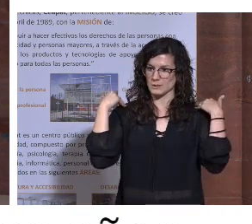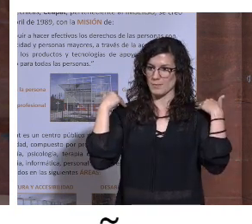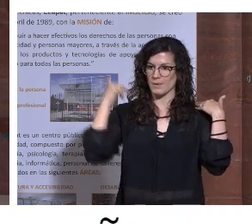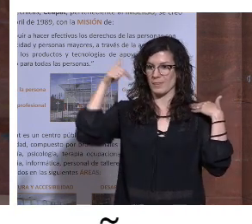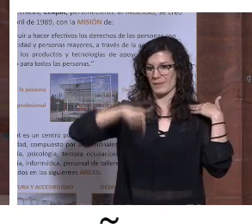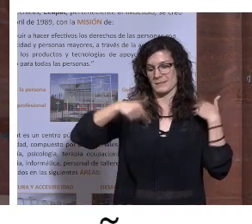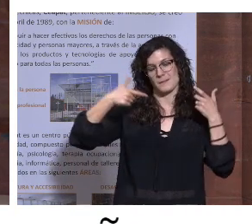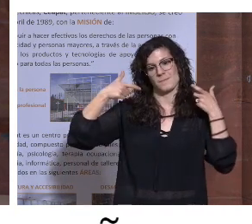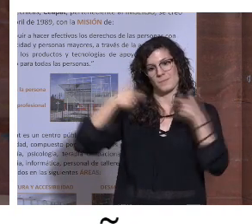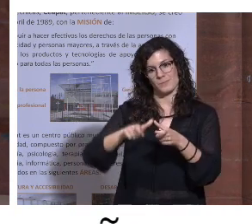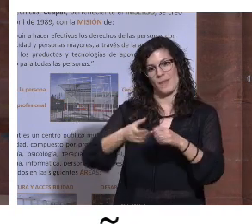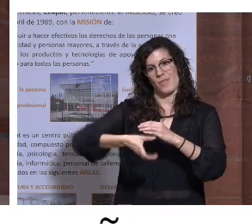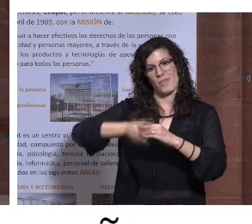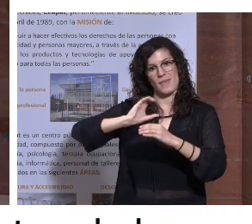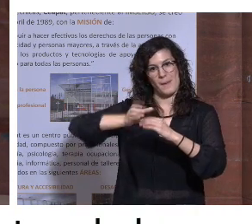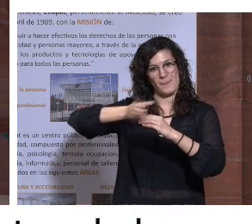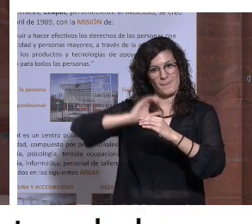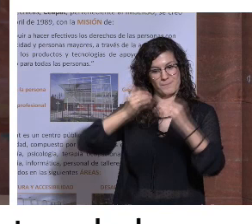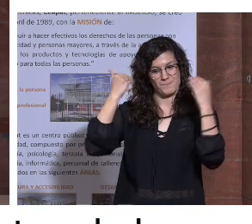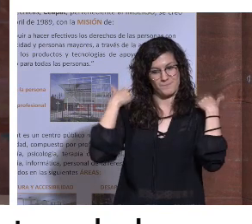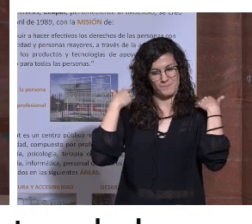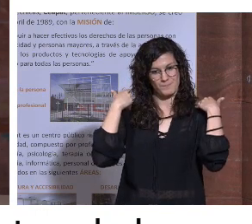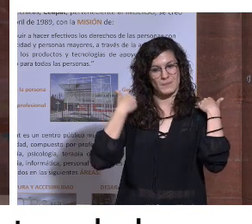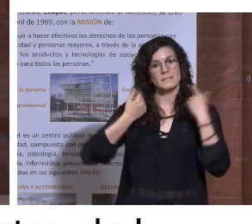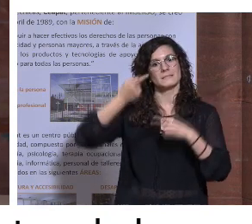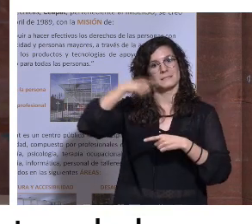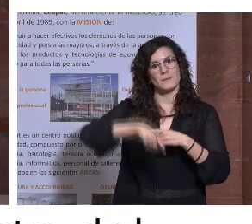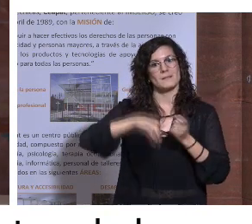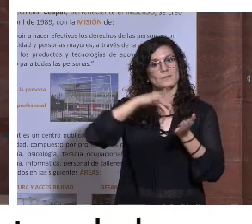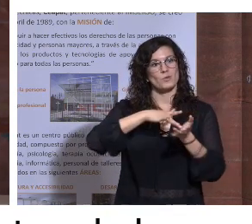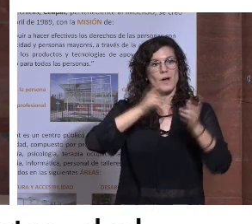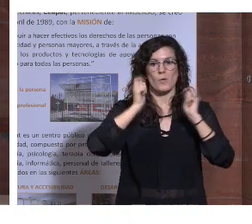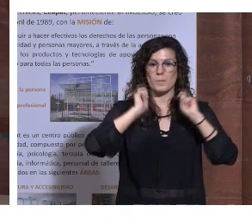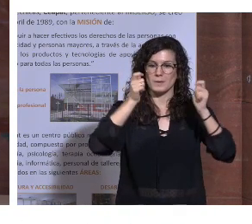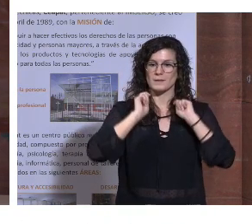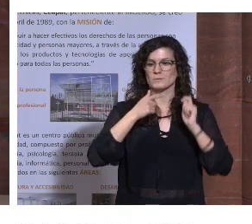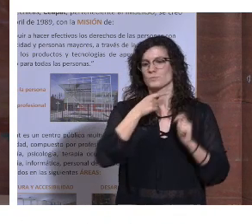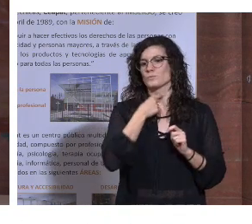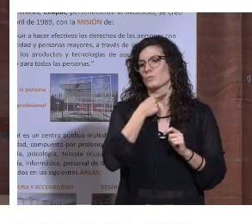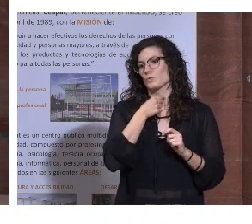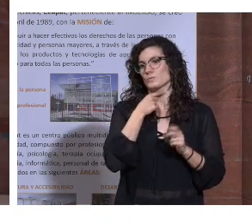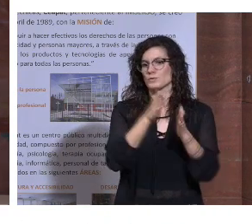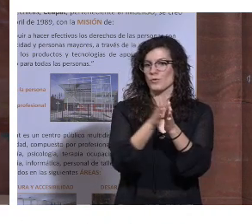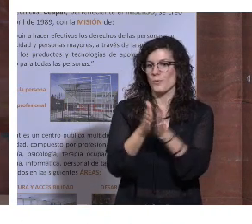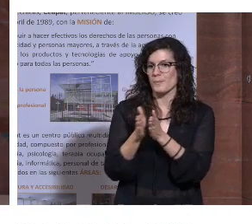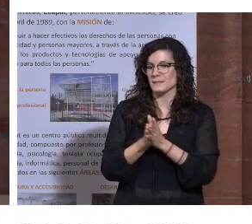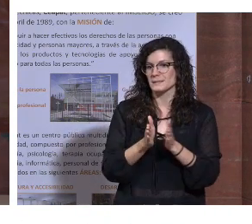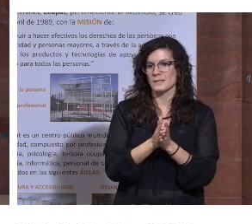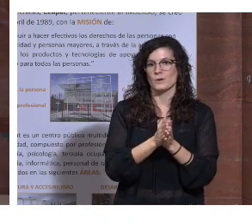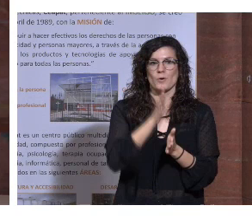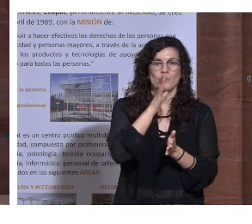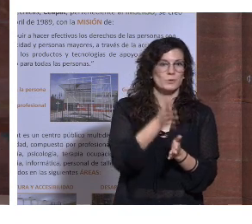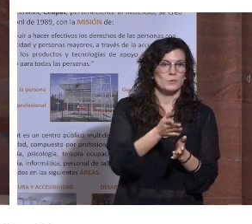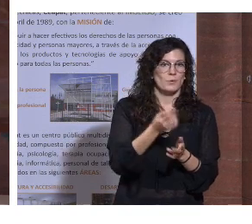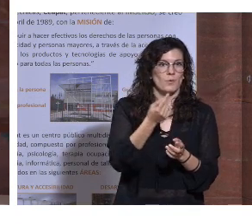de esta parte del CEAPAT, ¿no? Y también, bueno, pues en los cumpleaños recordar un poco a compañeros que por algún motivo o por